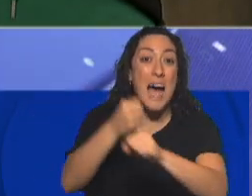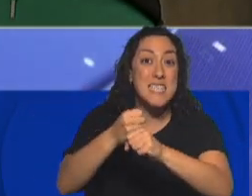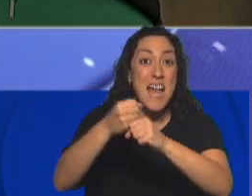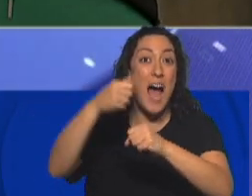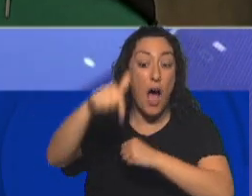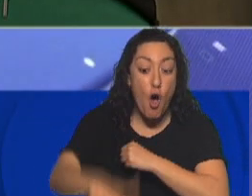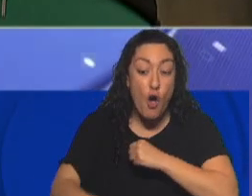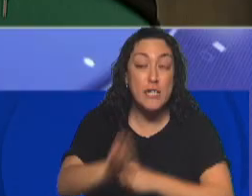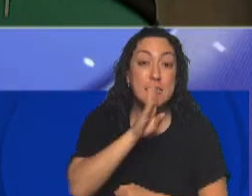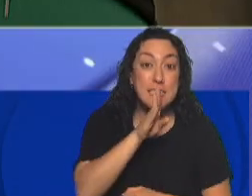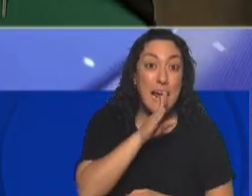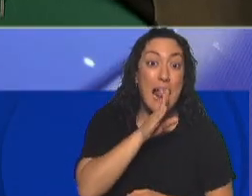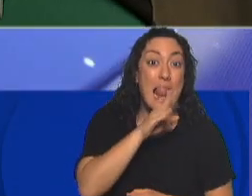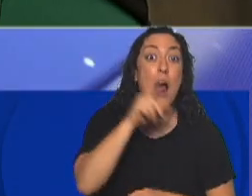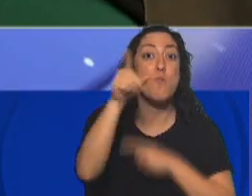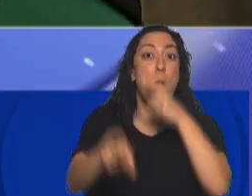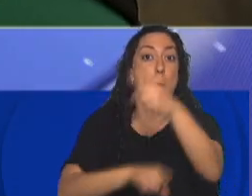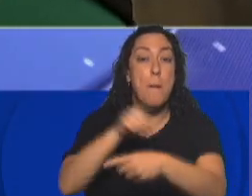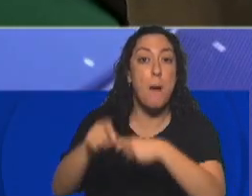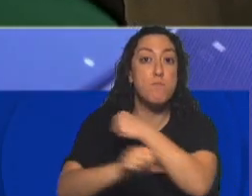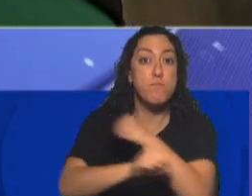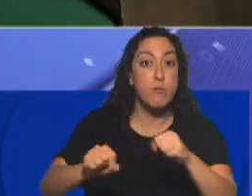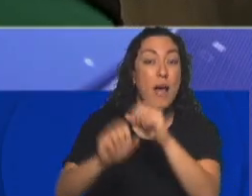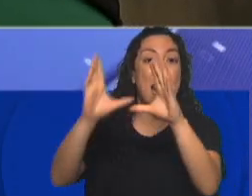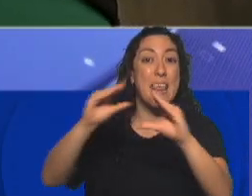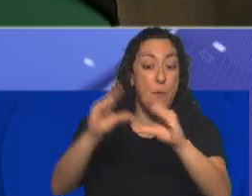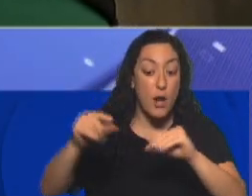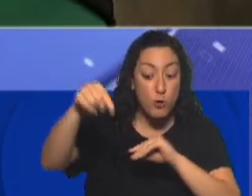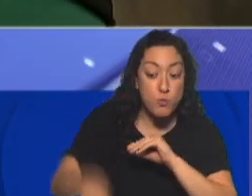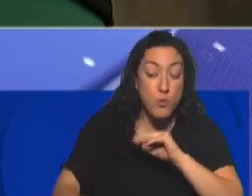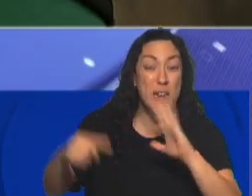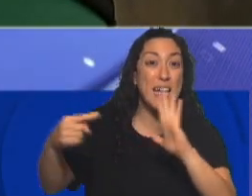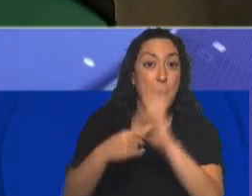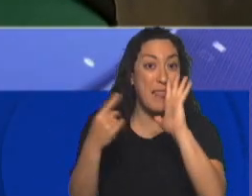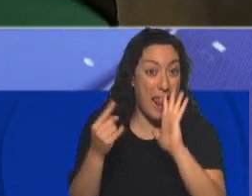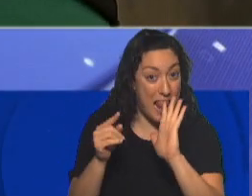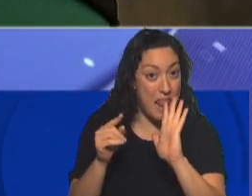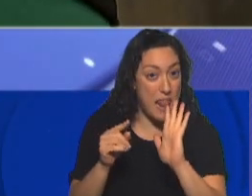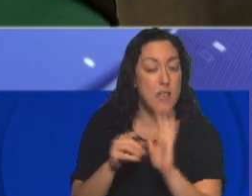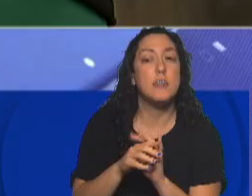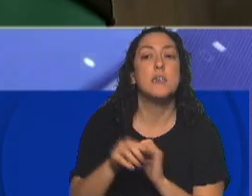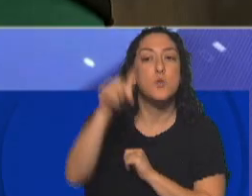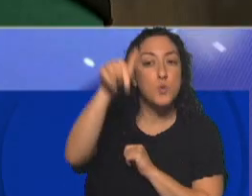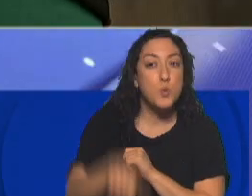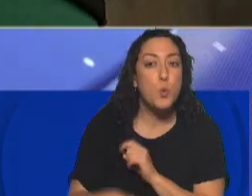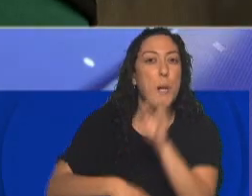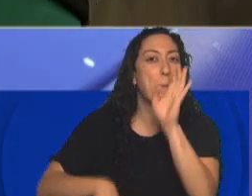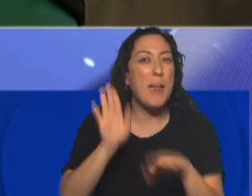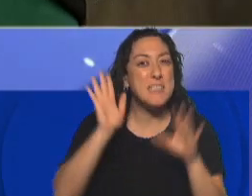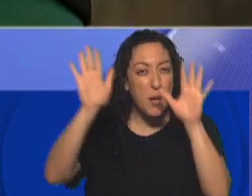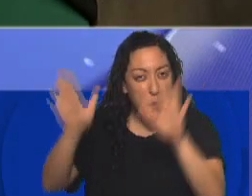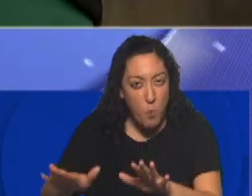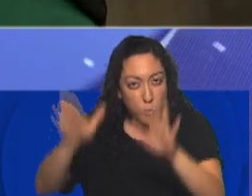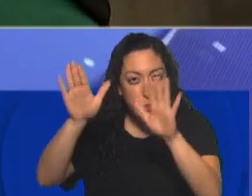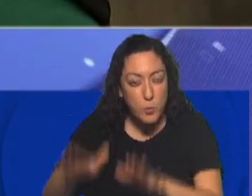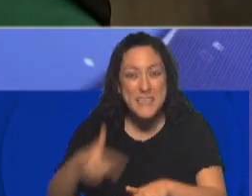ataques israelíes sobre todo eran en el sur del Líbano y en la capital, en Beirut. En el sur hay una mayoría de musulmanes